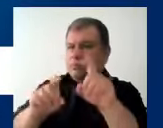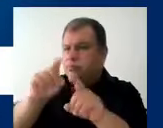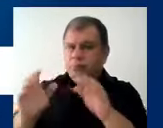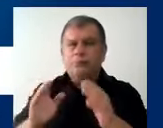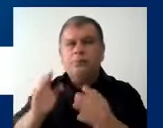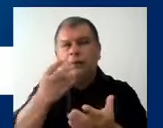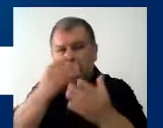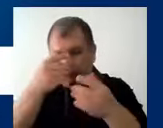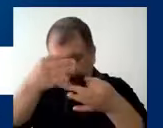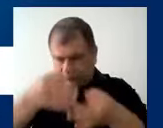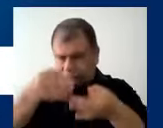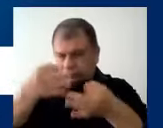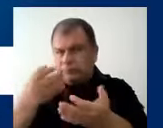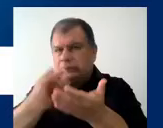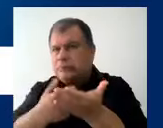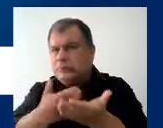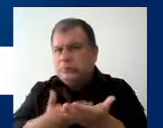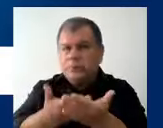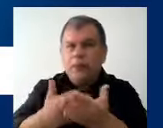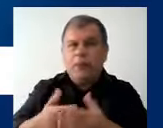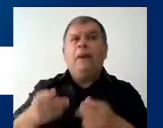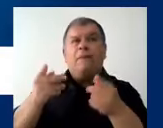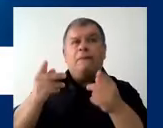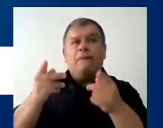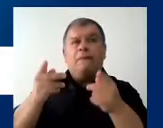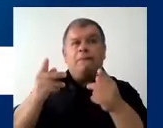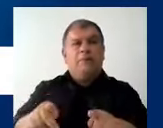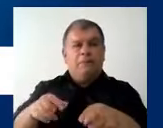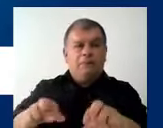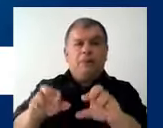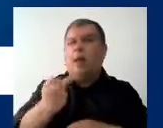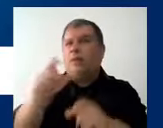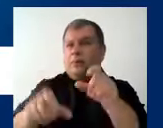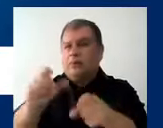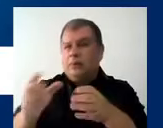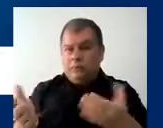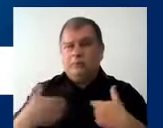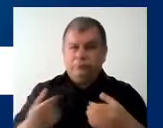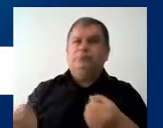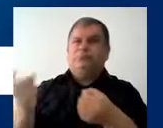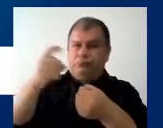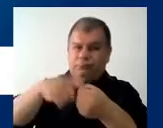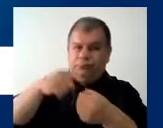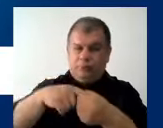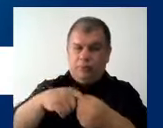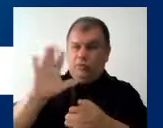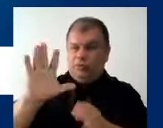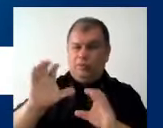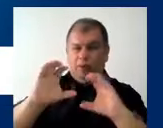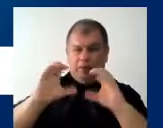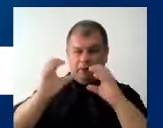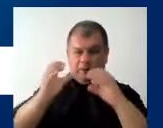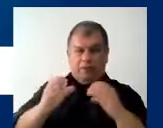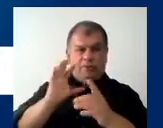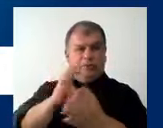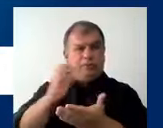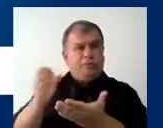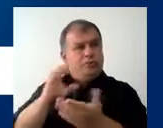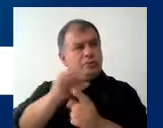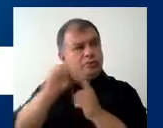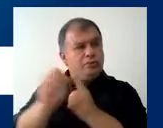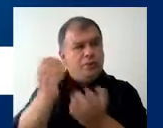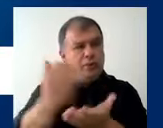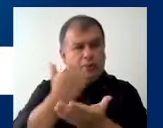recalificación que permite a algunas personas poder tener que su clasificación socioeconómica